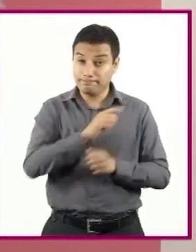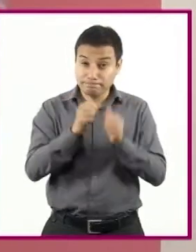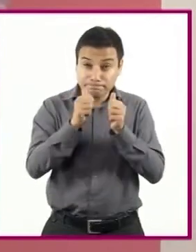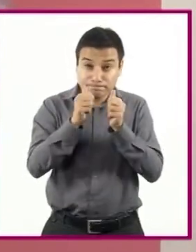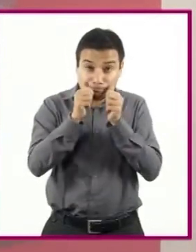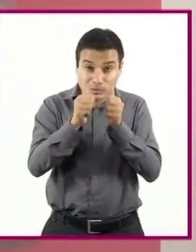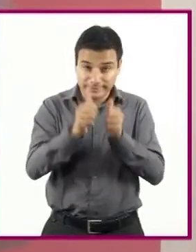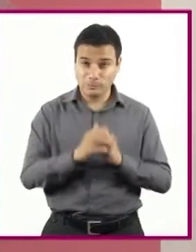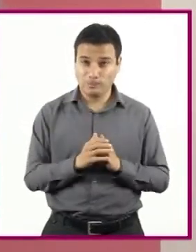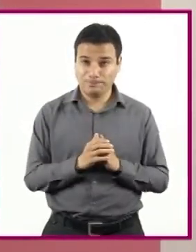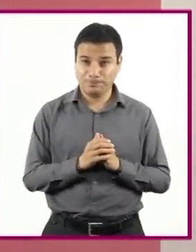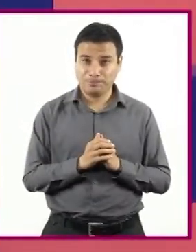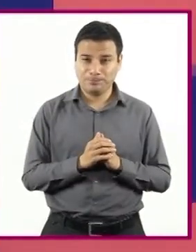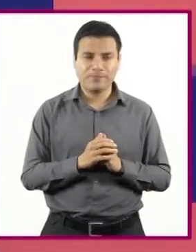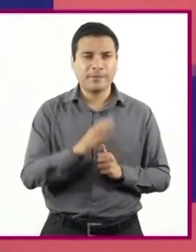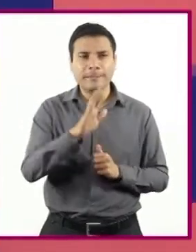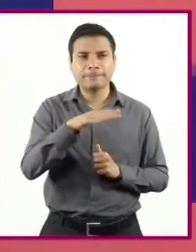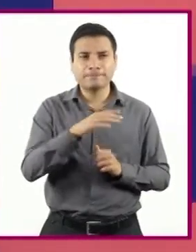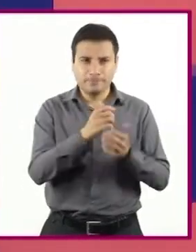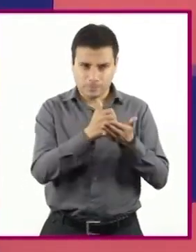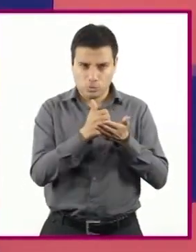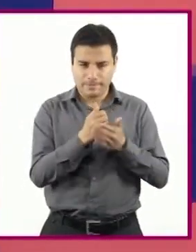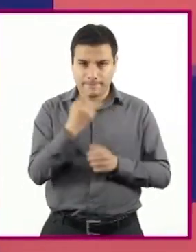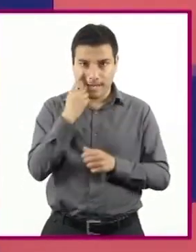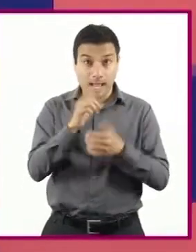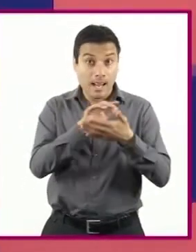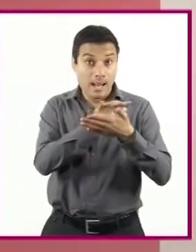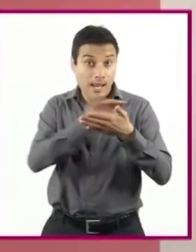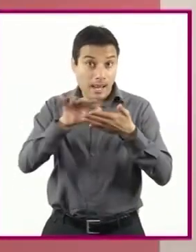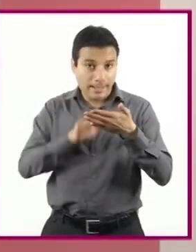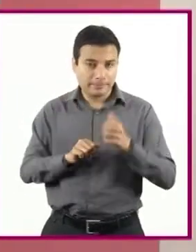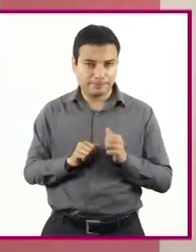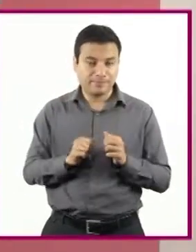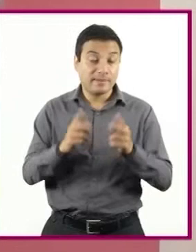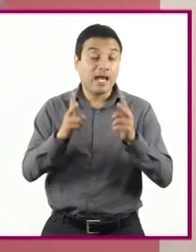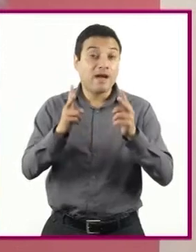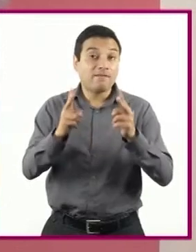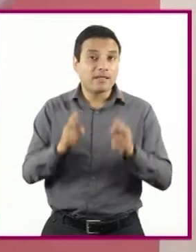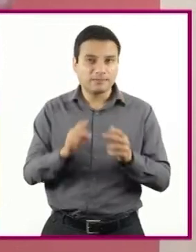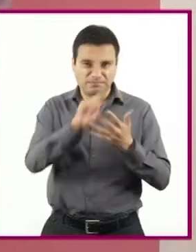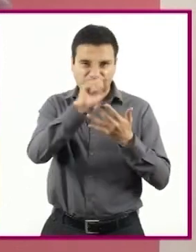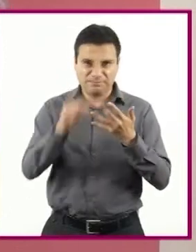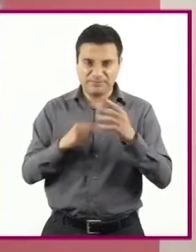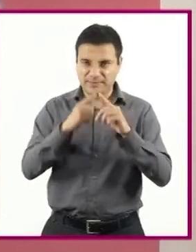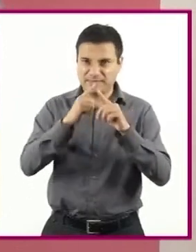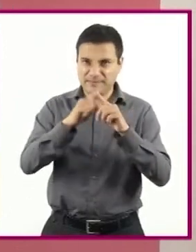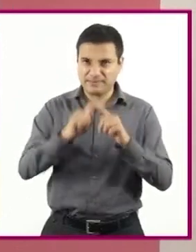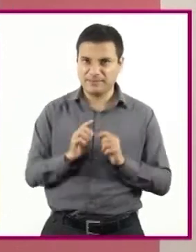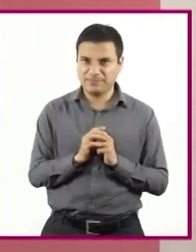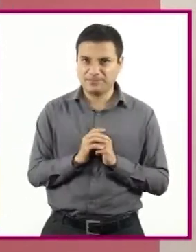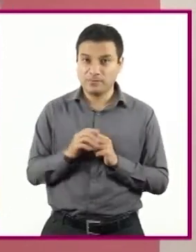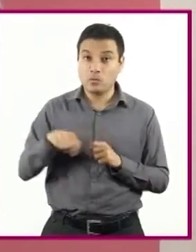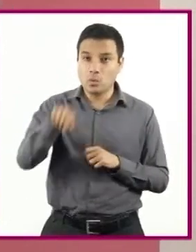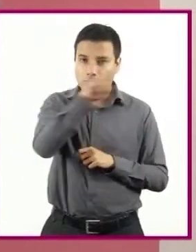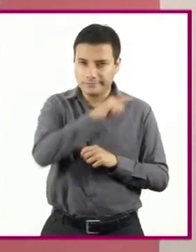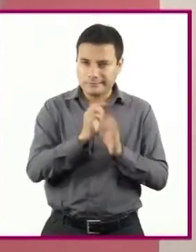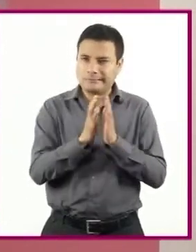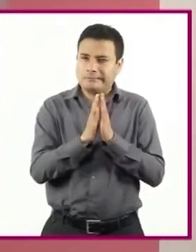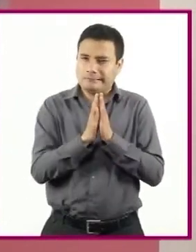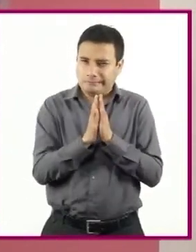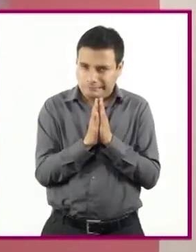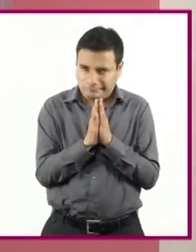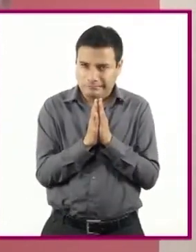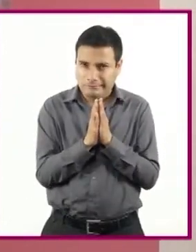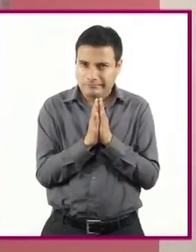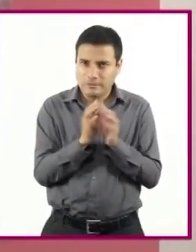atención. Leslie, quiero que me ayudes a leer los siguientes fragmentos de refranes o dichos. Y ustedes en casa vayan registrando en su libreta